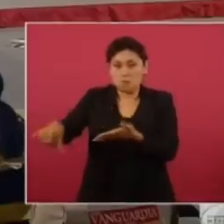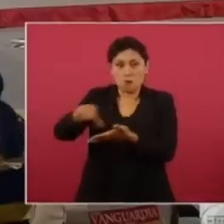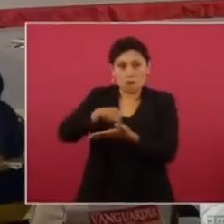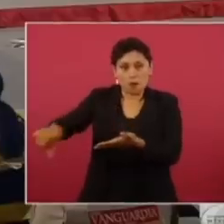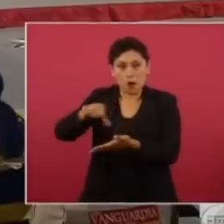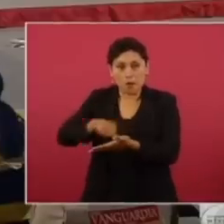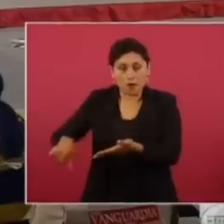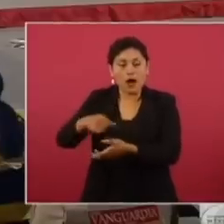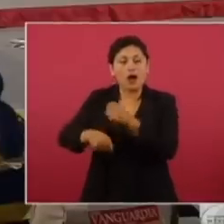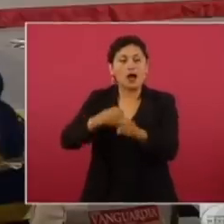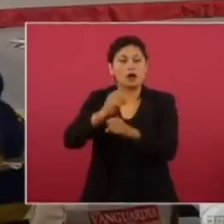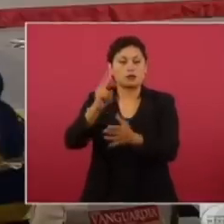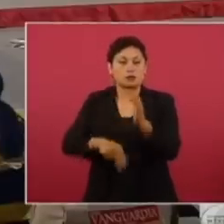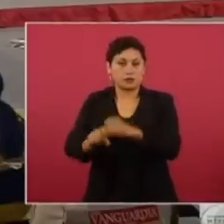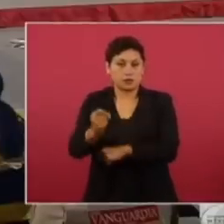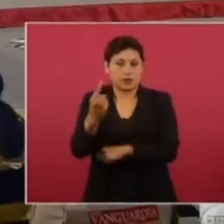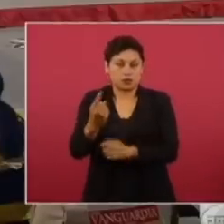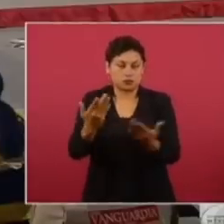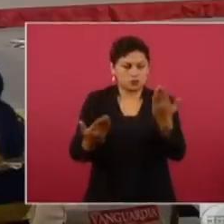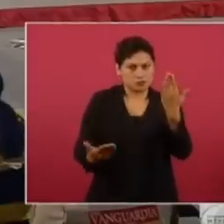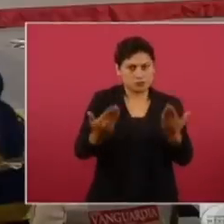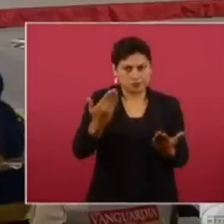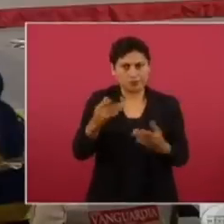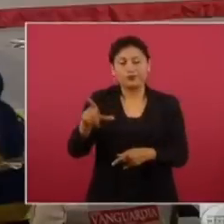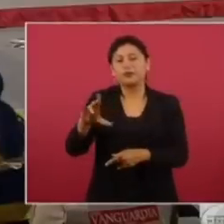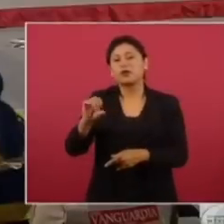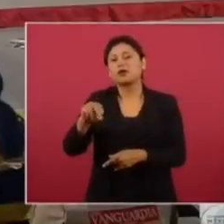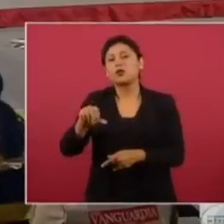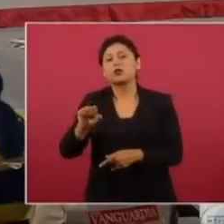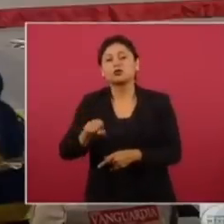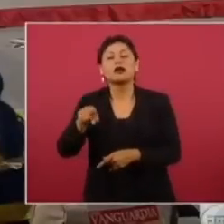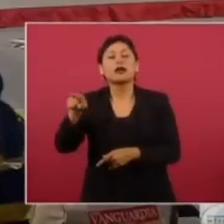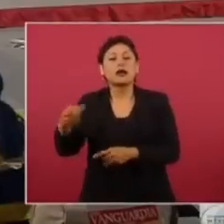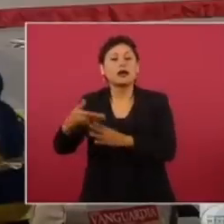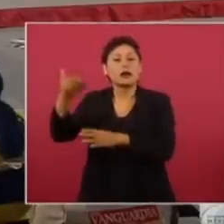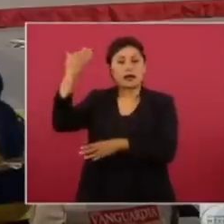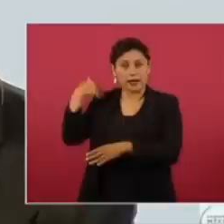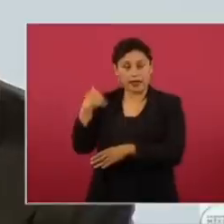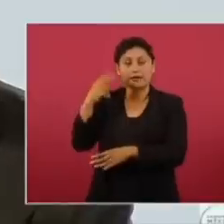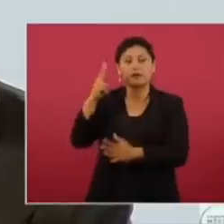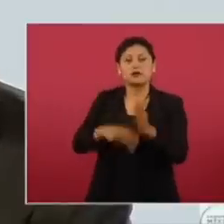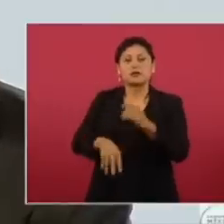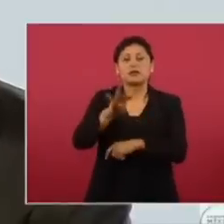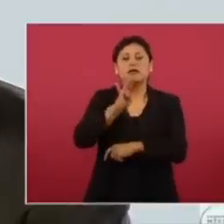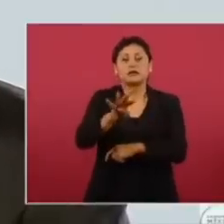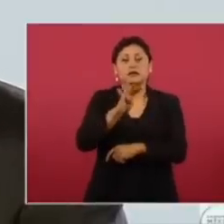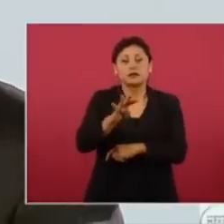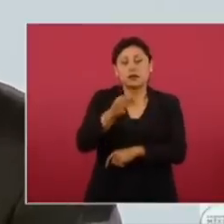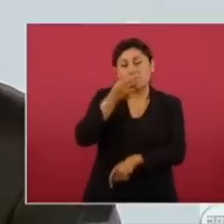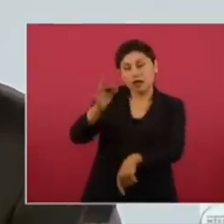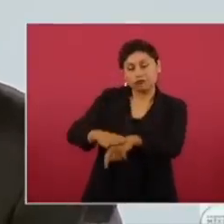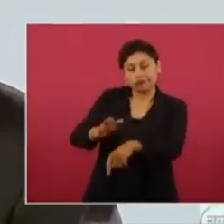en 2021. Liconsa obtuvo opiniones con salvedades en 2019 y